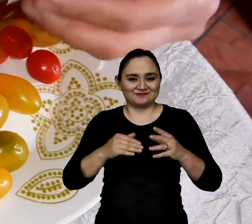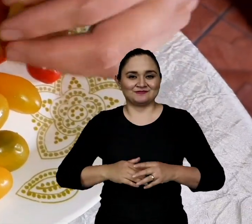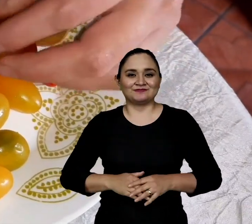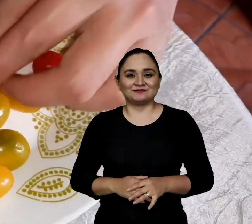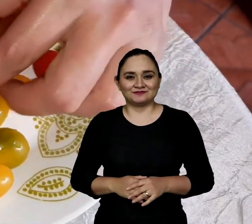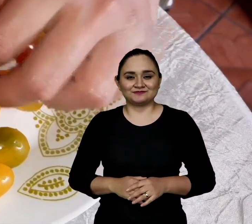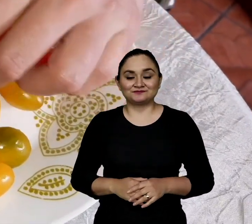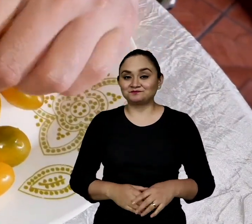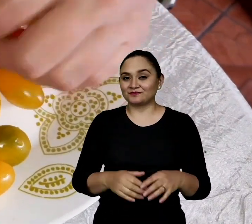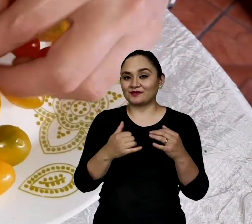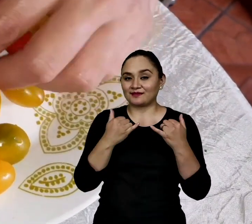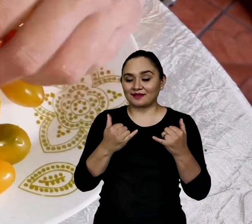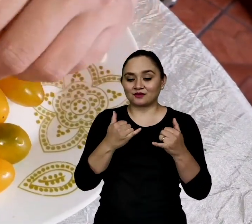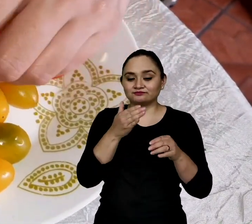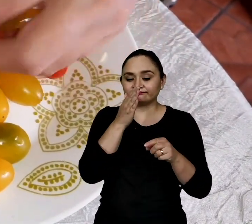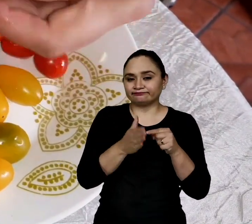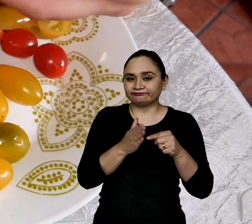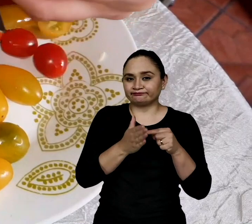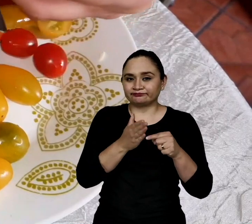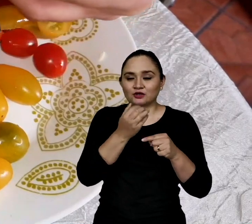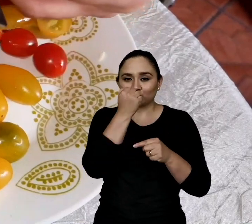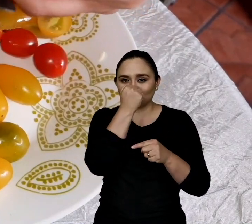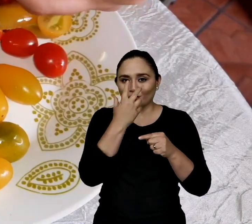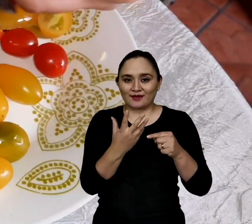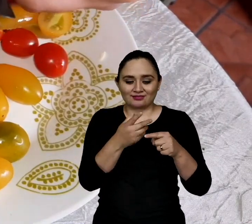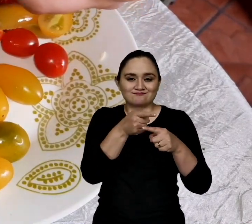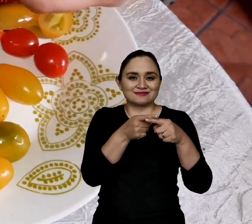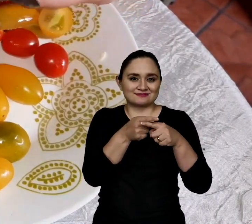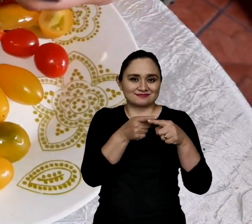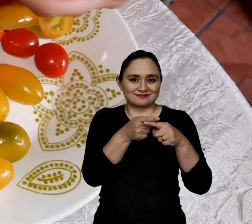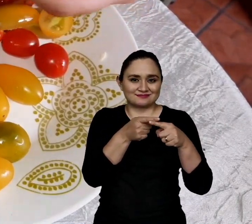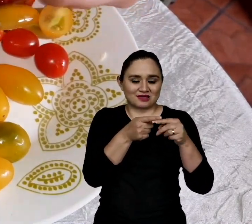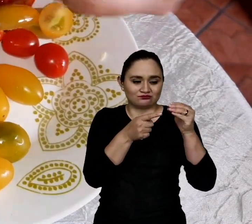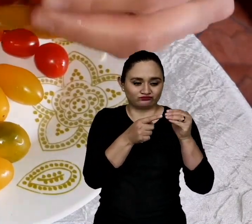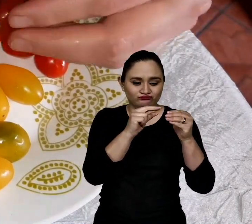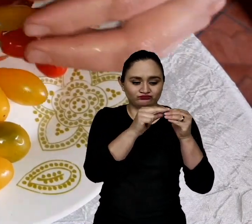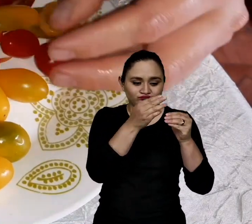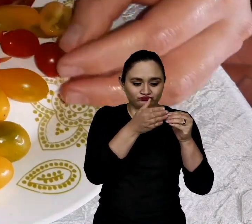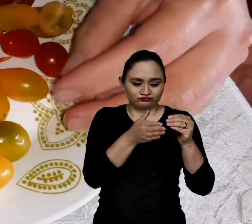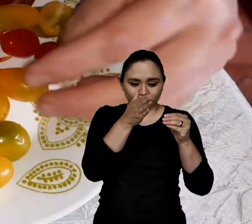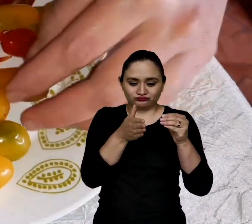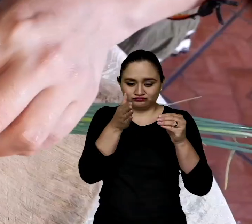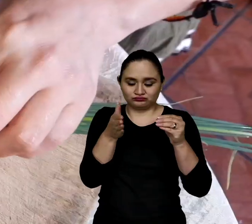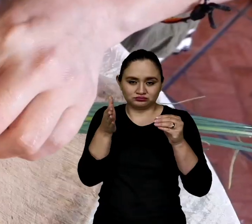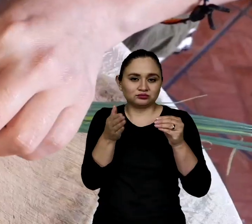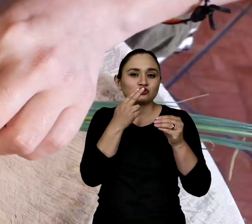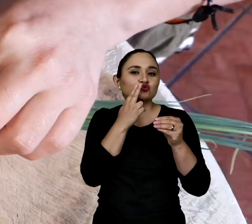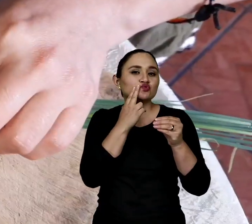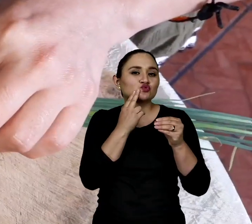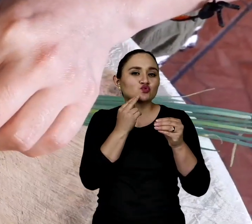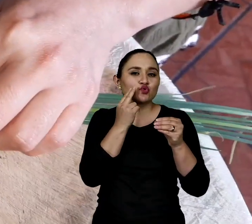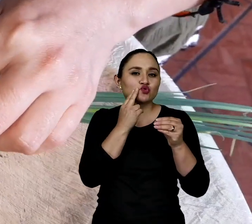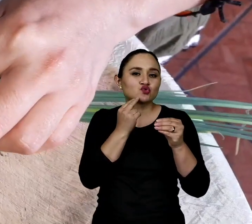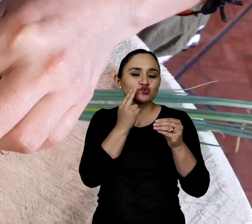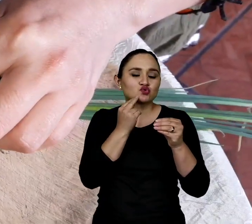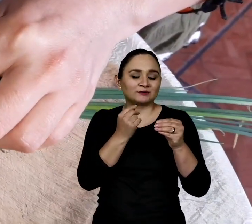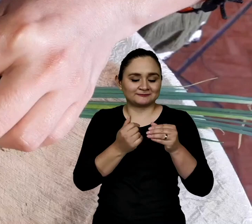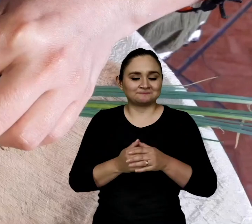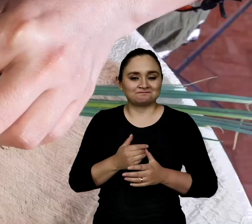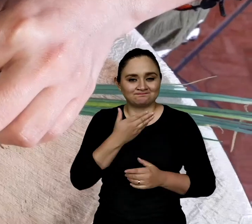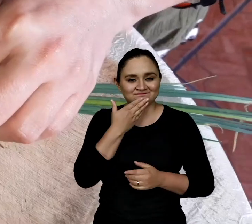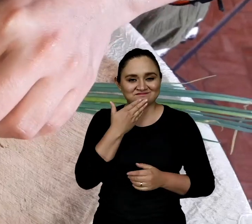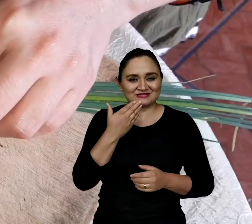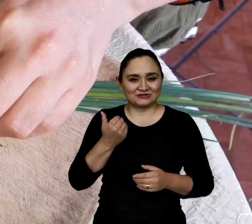mitad para que estos suelten su jugo y la ensalada sea más dulce. Ahora vamos a picar